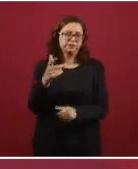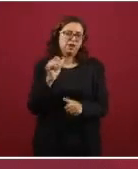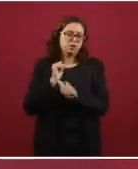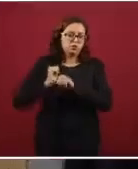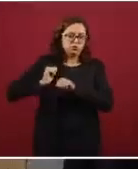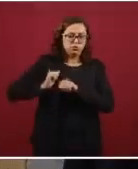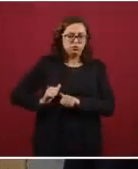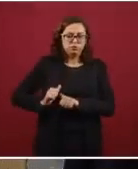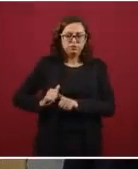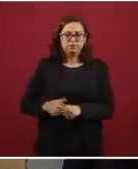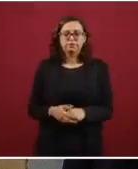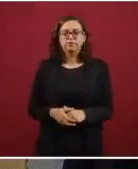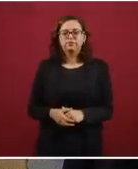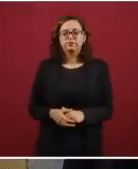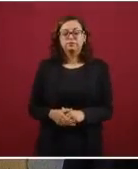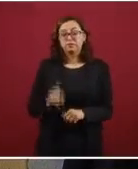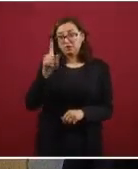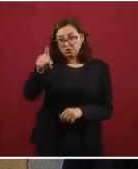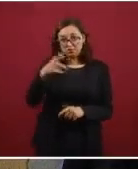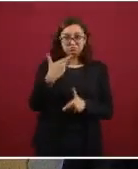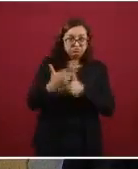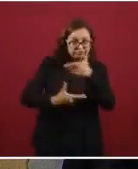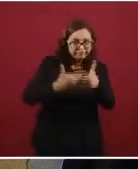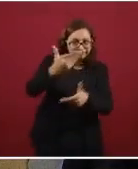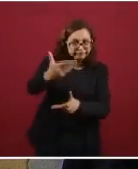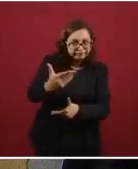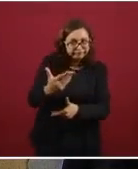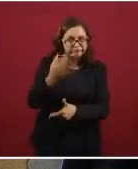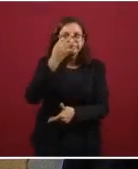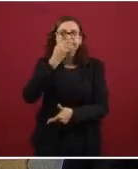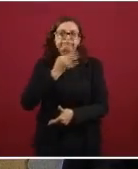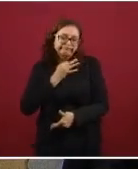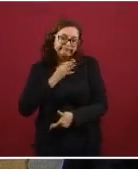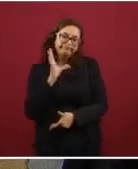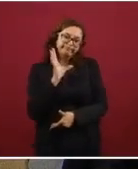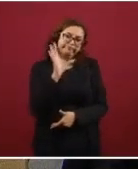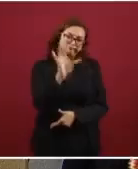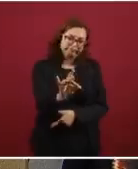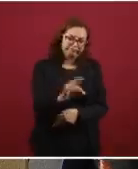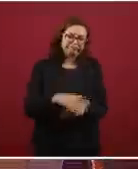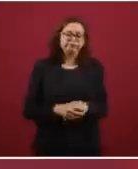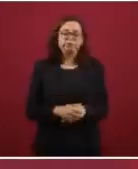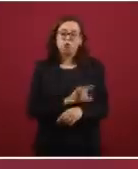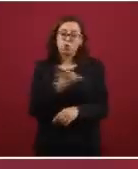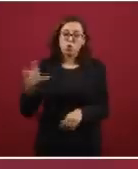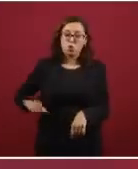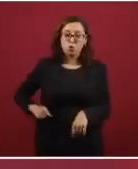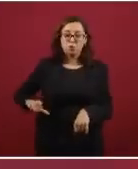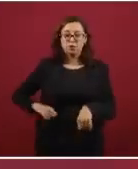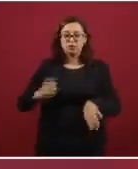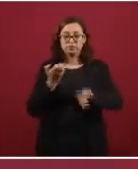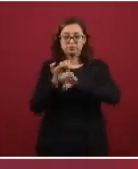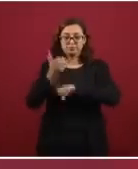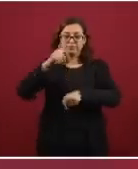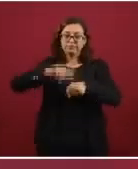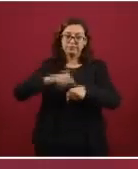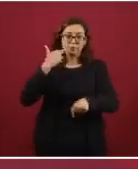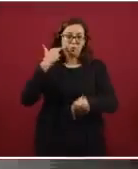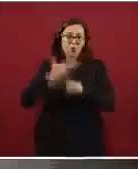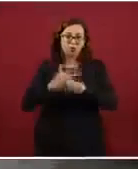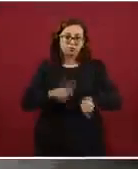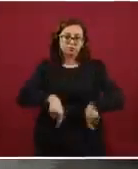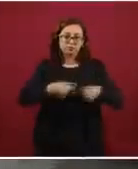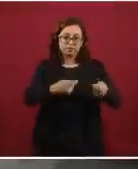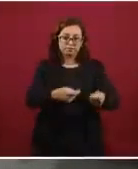gusto les mantengo informado qué avance hay. Corresponde al Gobierno del Estado en primer lugar, pero también a las autoridades federales respaldarlo. Ok.